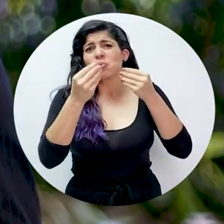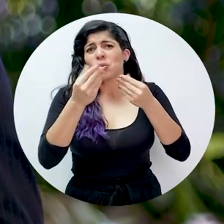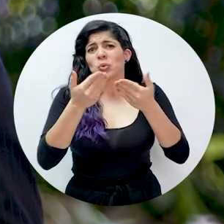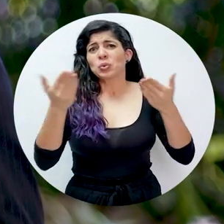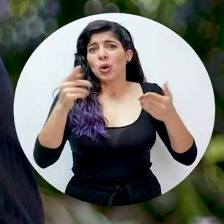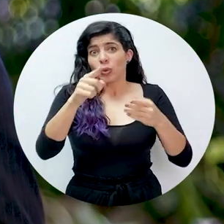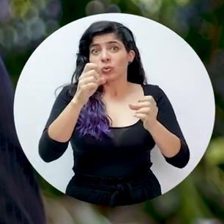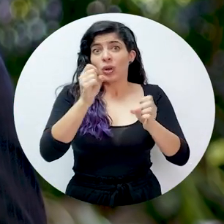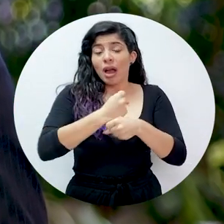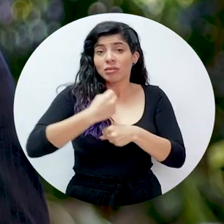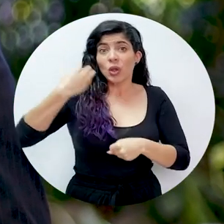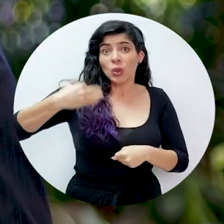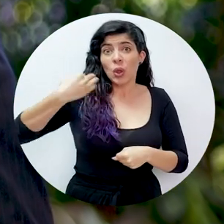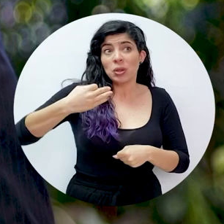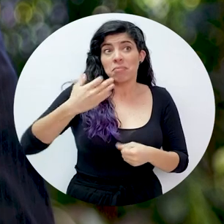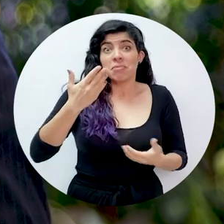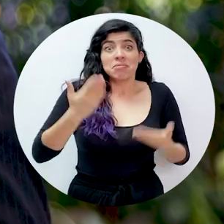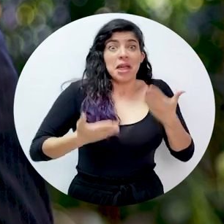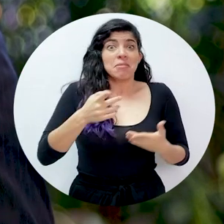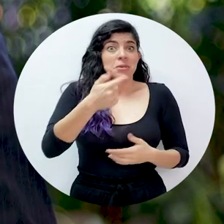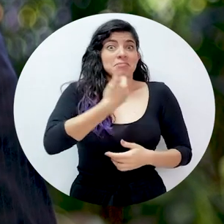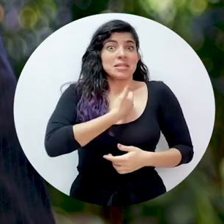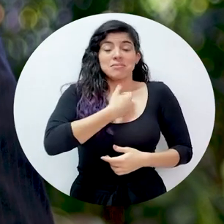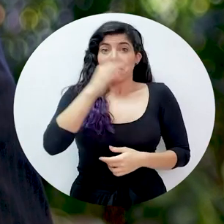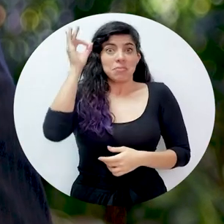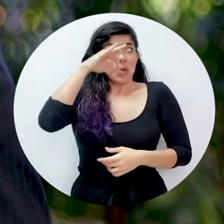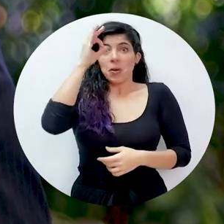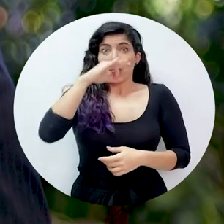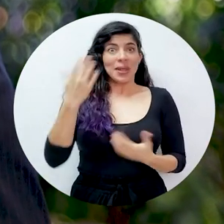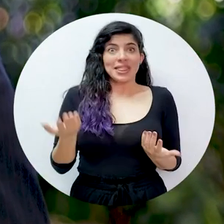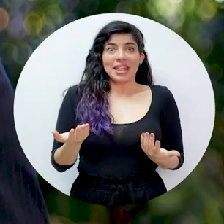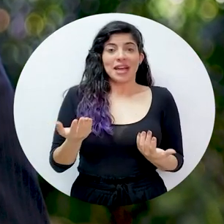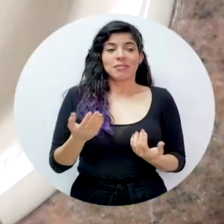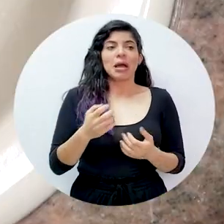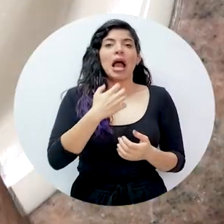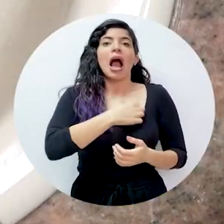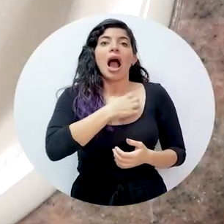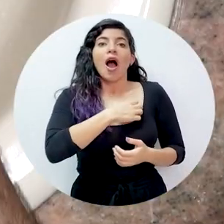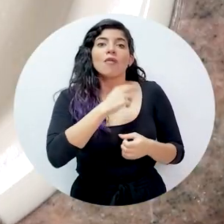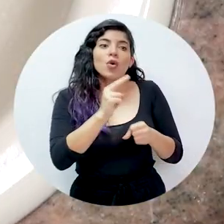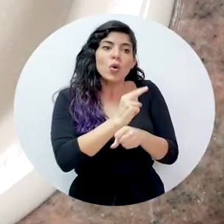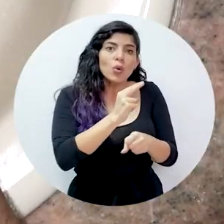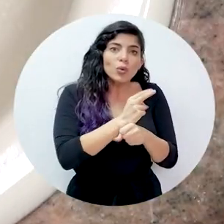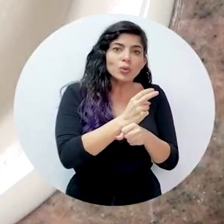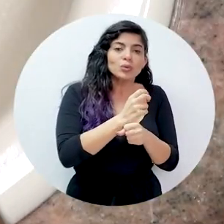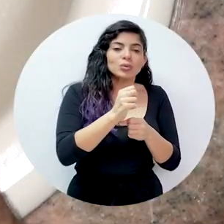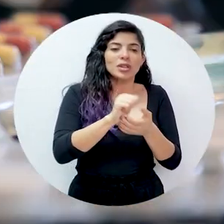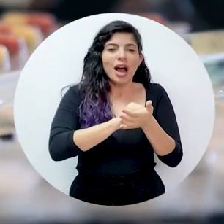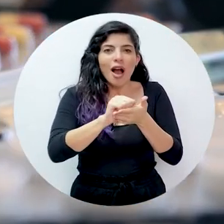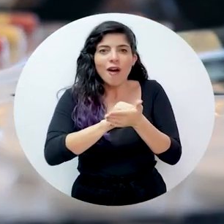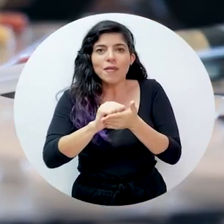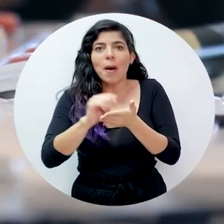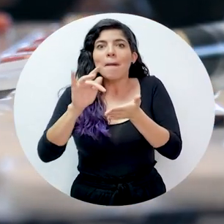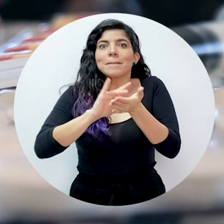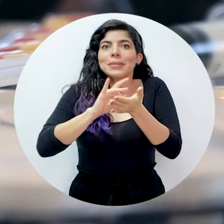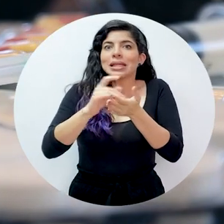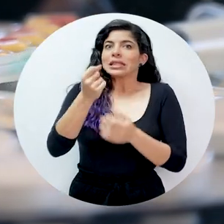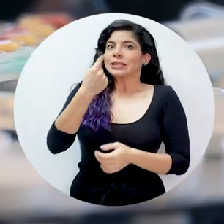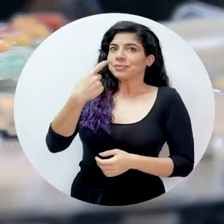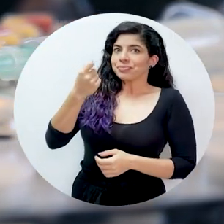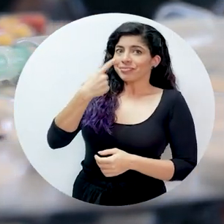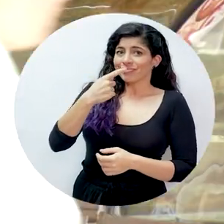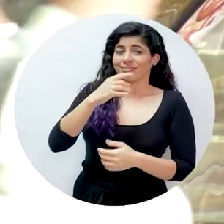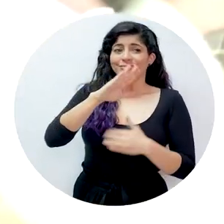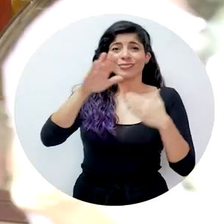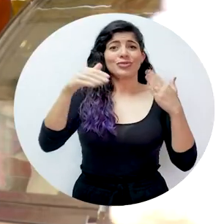muchísimas de las cosas que usted hace día con día y ni siquiera tal vez usted se da cuenta. Desde el jabón que usted usa, el detergente, los medicamentos que usted se